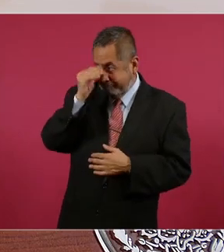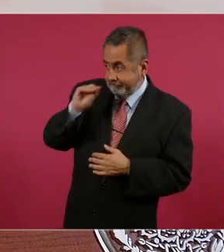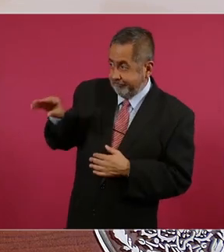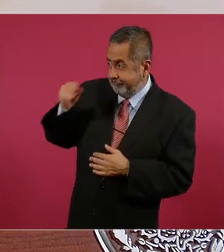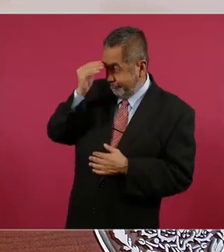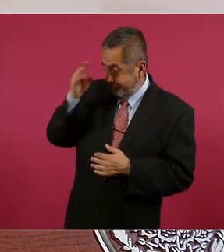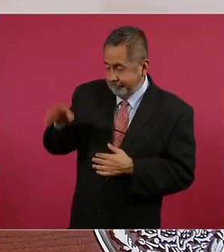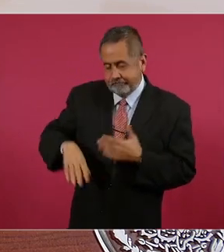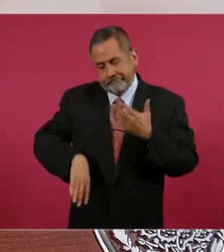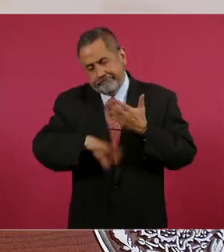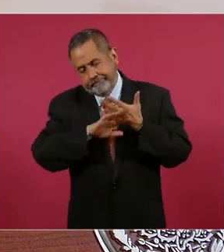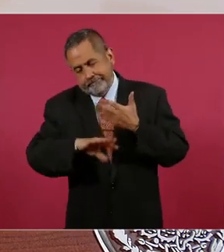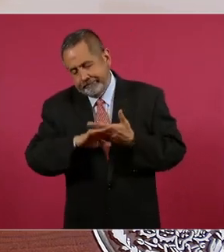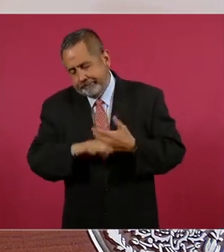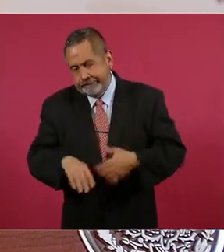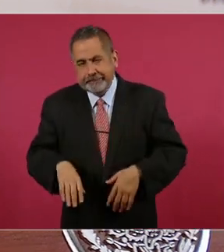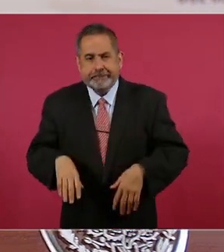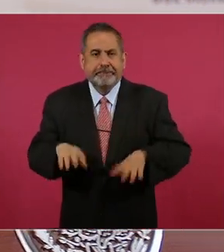que